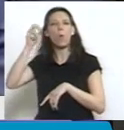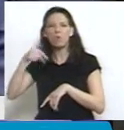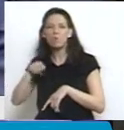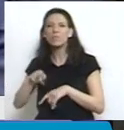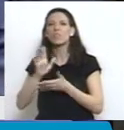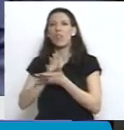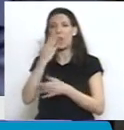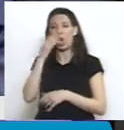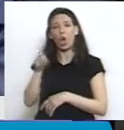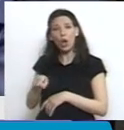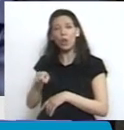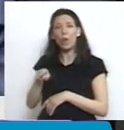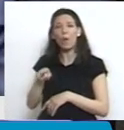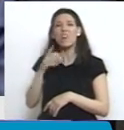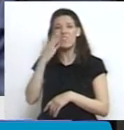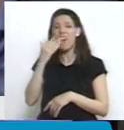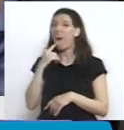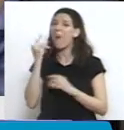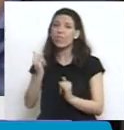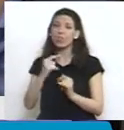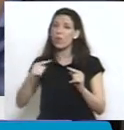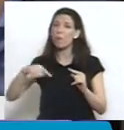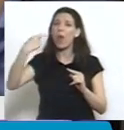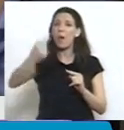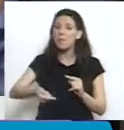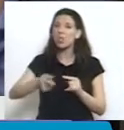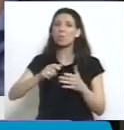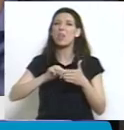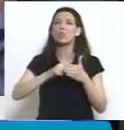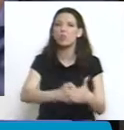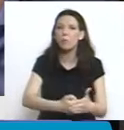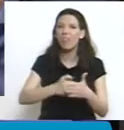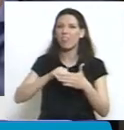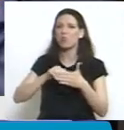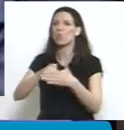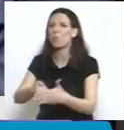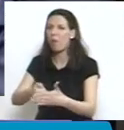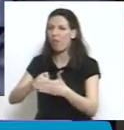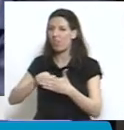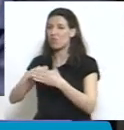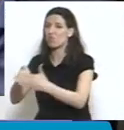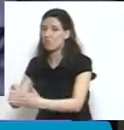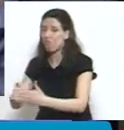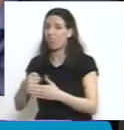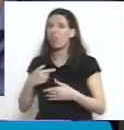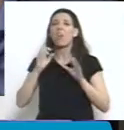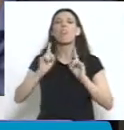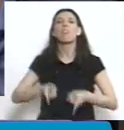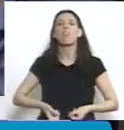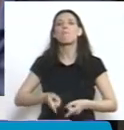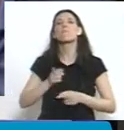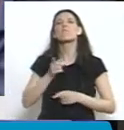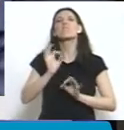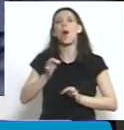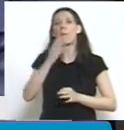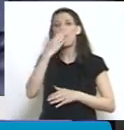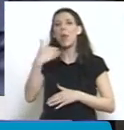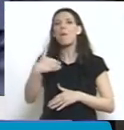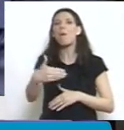próximas semanas y claramente tiene perspectivas de despidos, como han anunciado los directivos